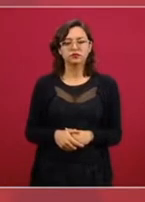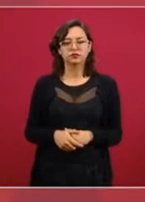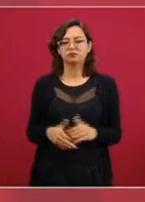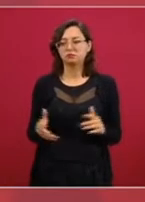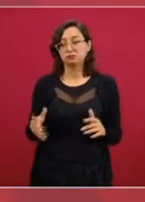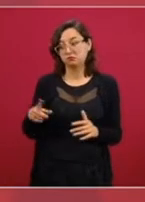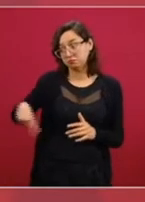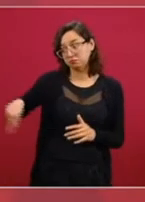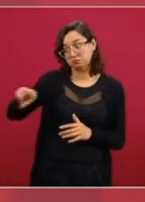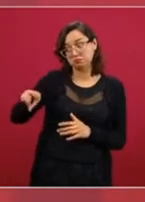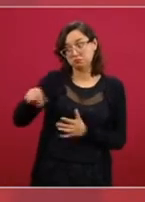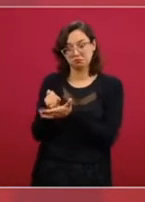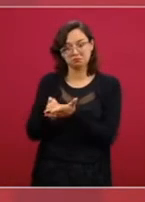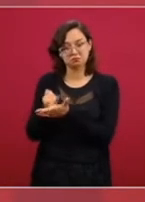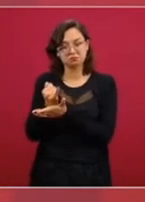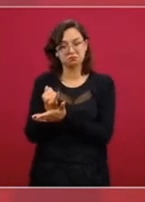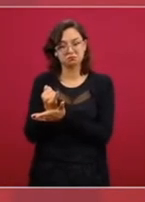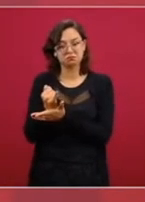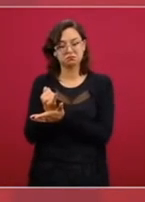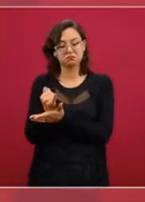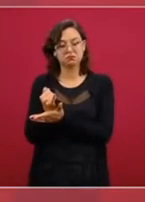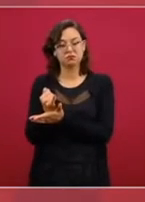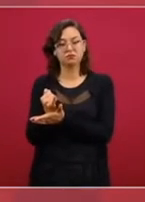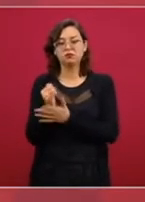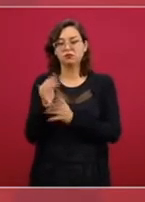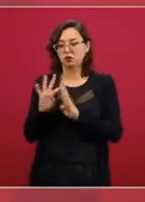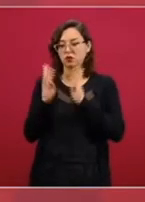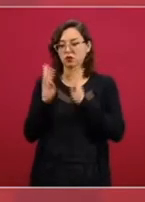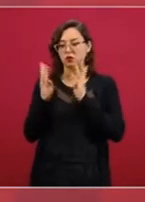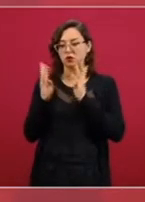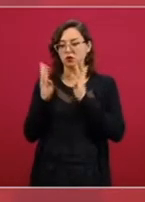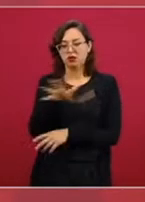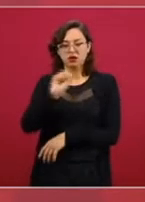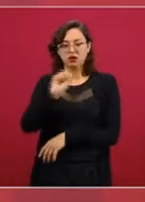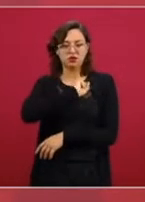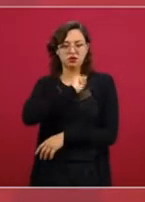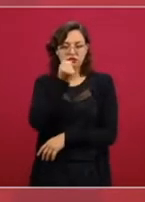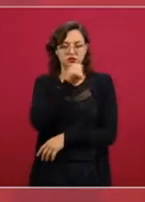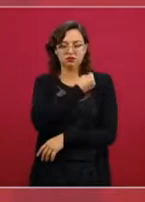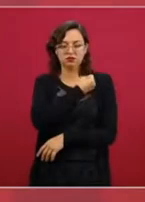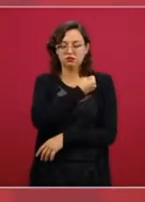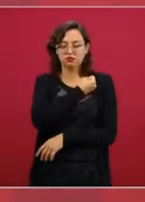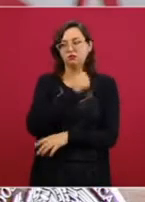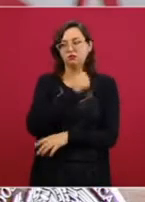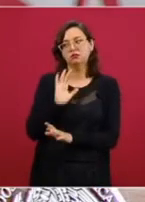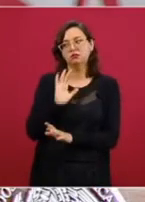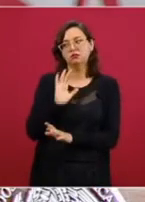decidan, el Consejo General de Salubridad.